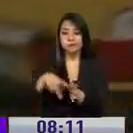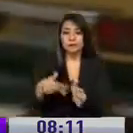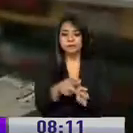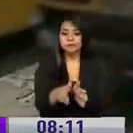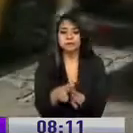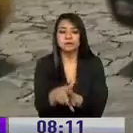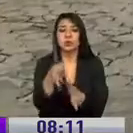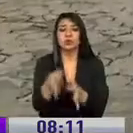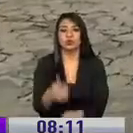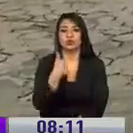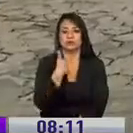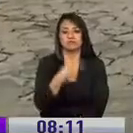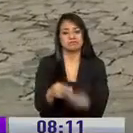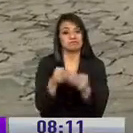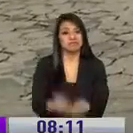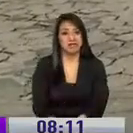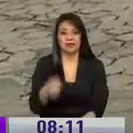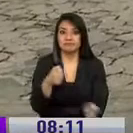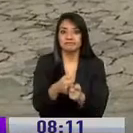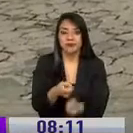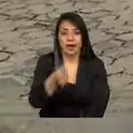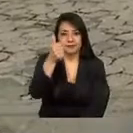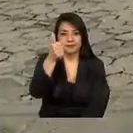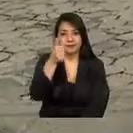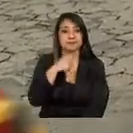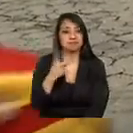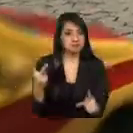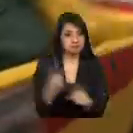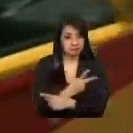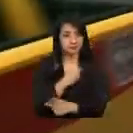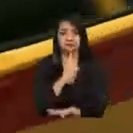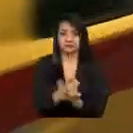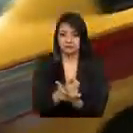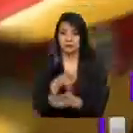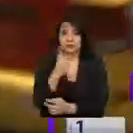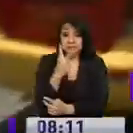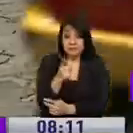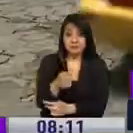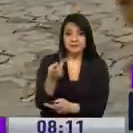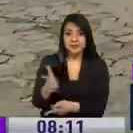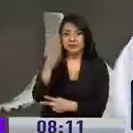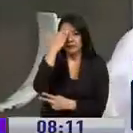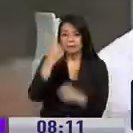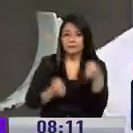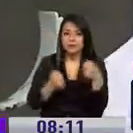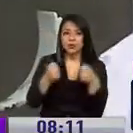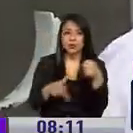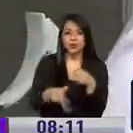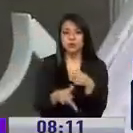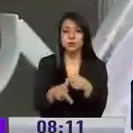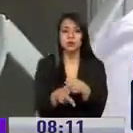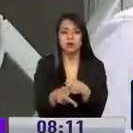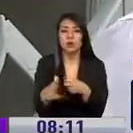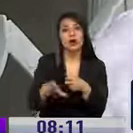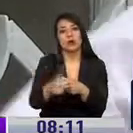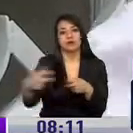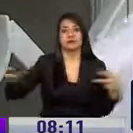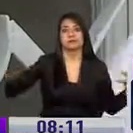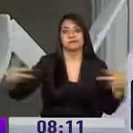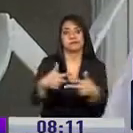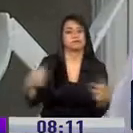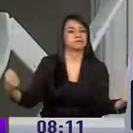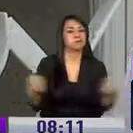evitaron chocar. Un peligro tremendo, por cuanto usted sabe, un vehículo, por esquivar del uno, baja el otro, va a